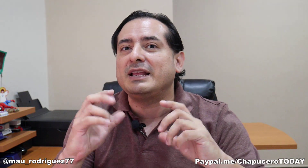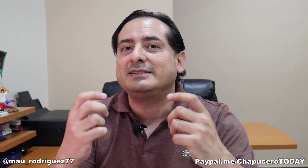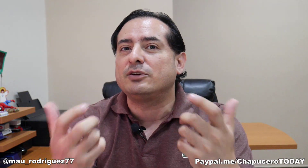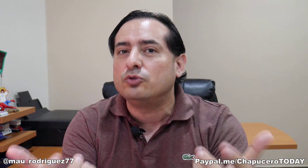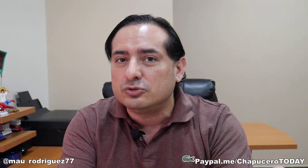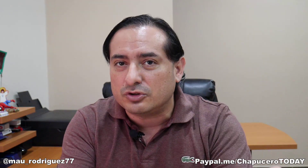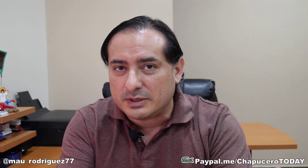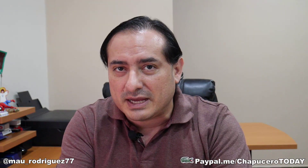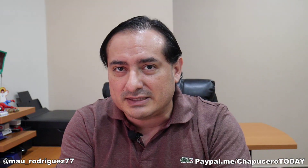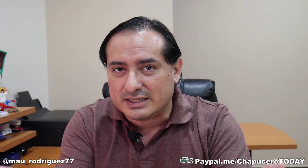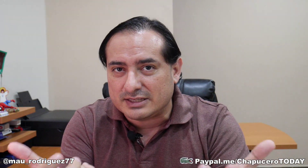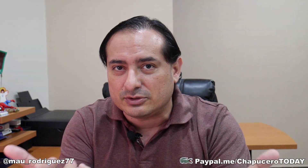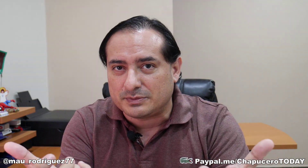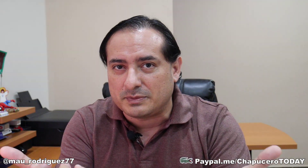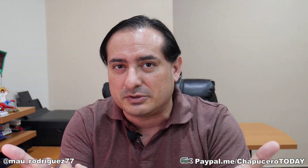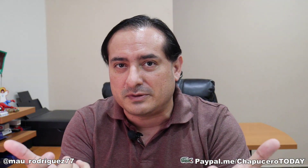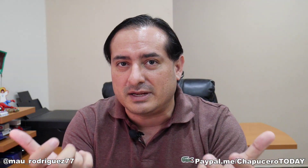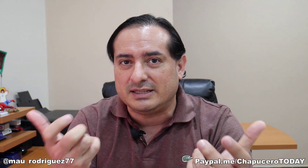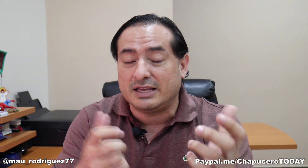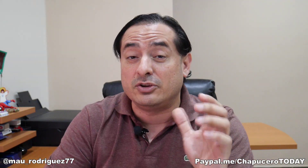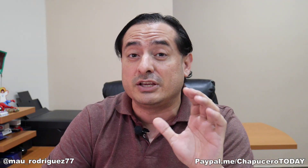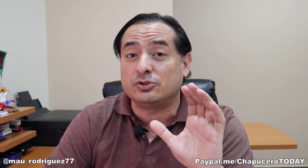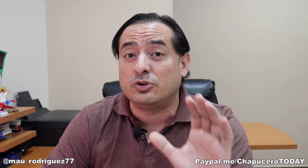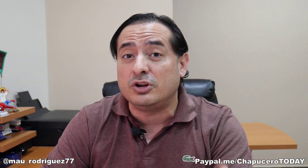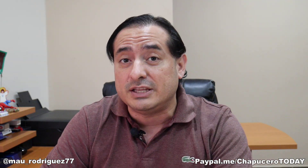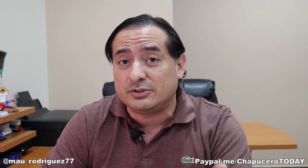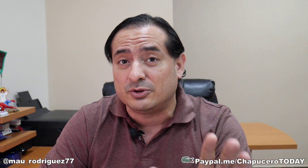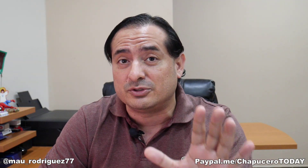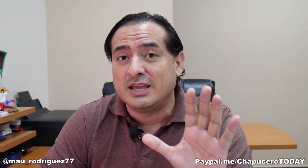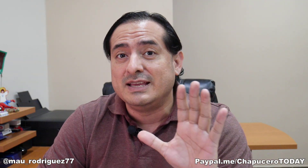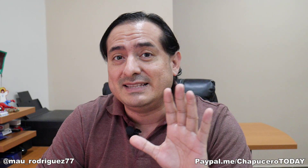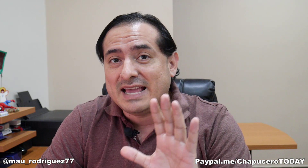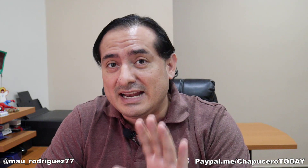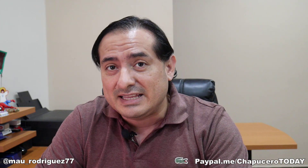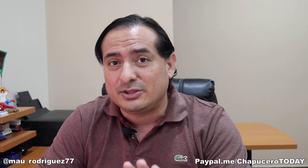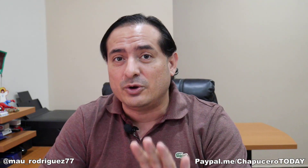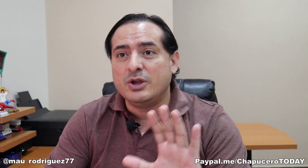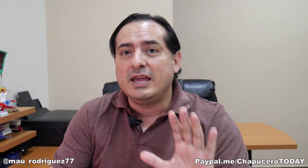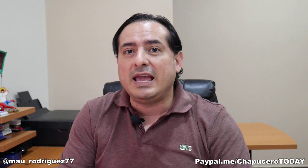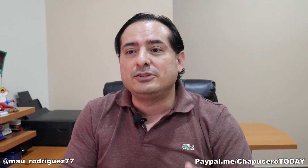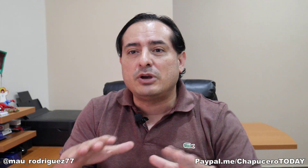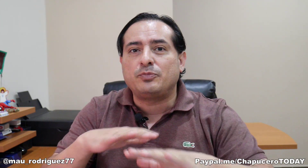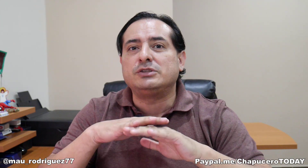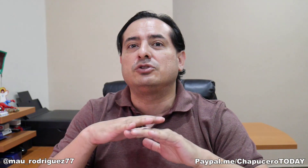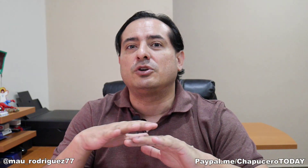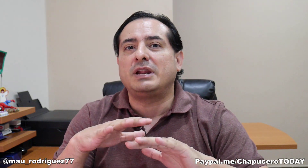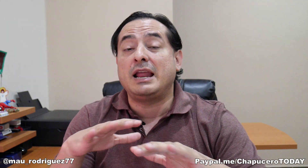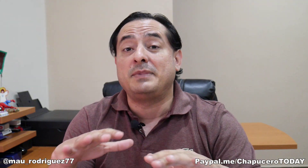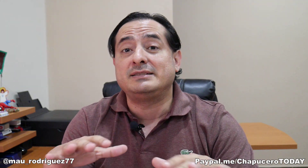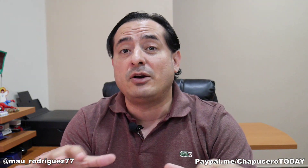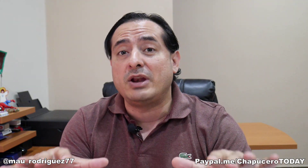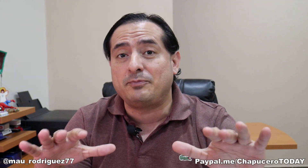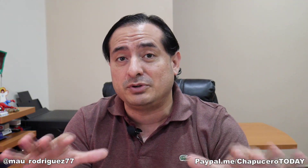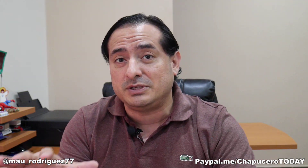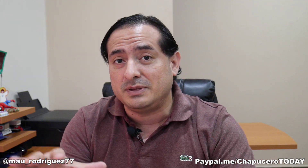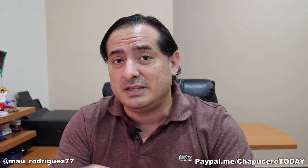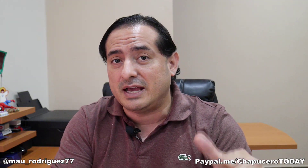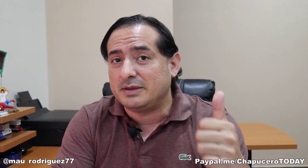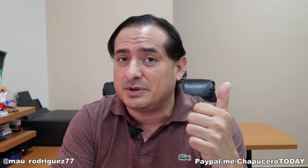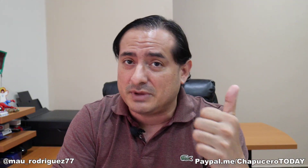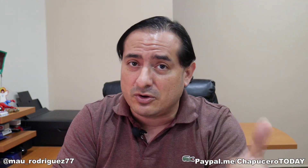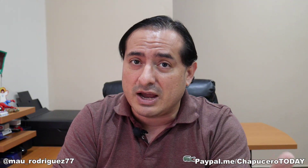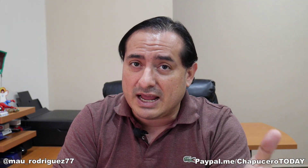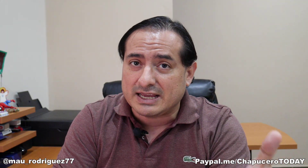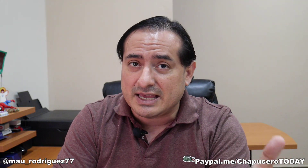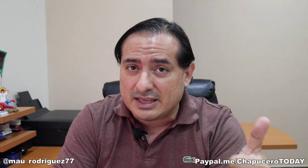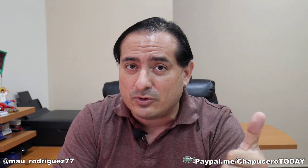viene en segundo debate y eso también vamos a hablar el día de hoy que son los litros de a litro eso ha puesto sobre la mesa una posibilidad